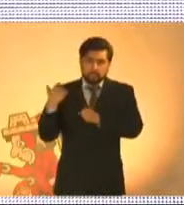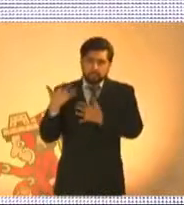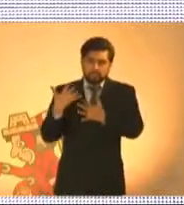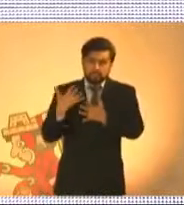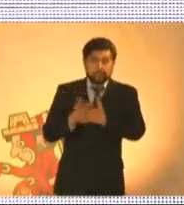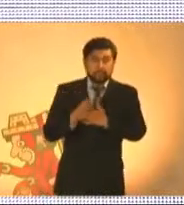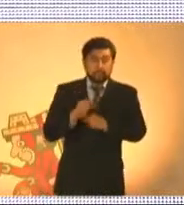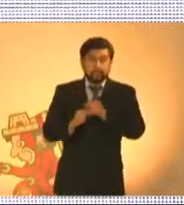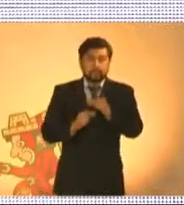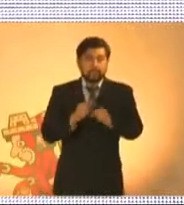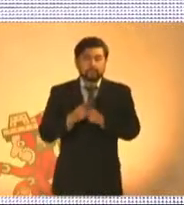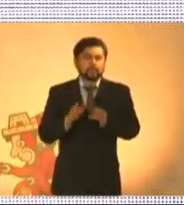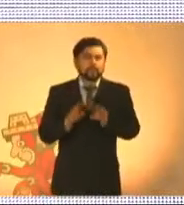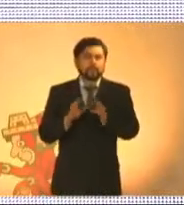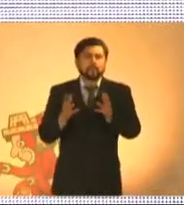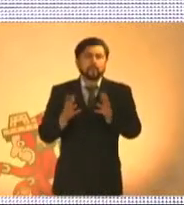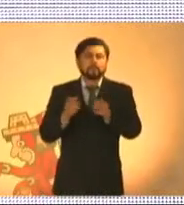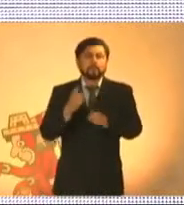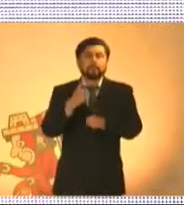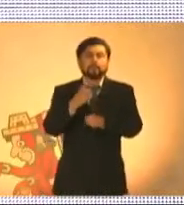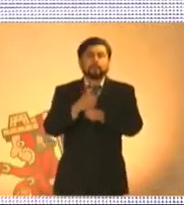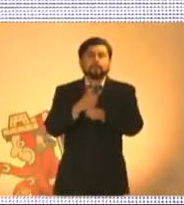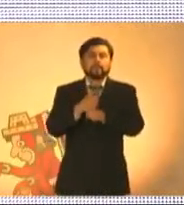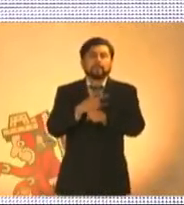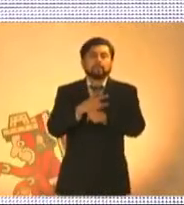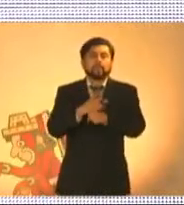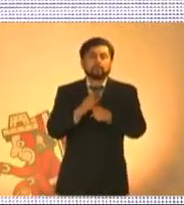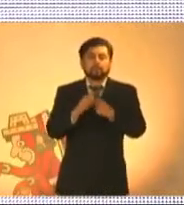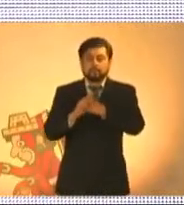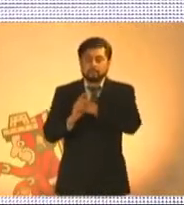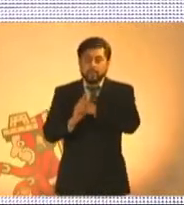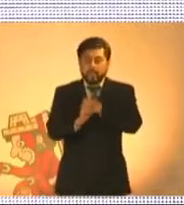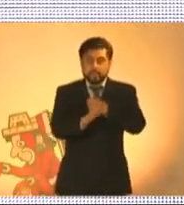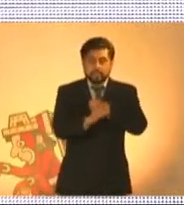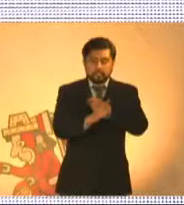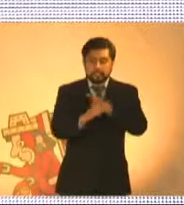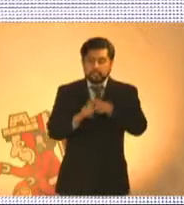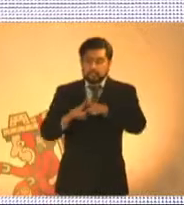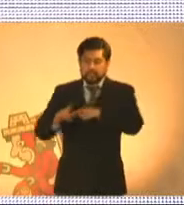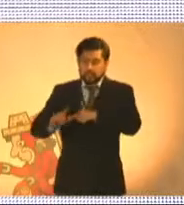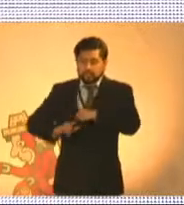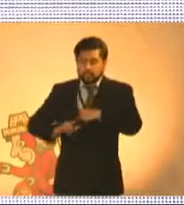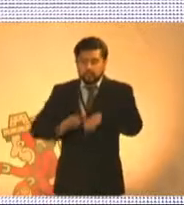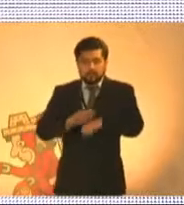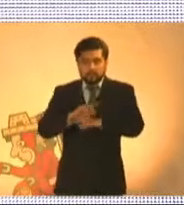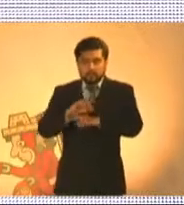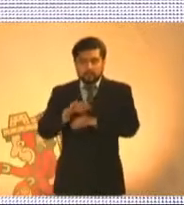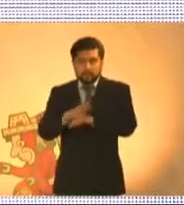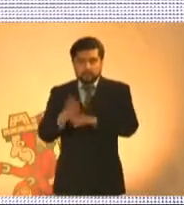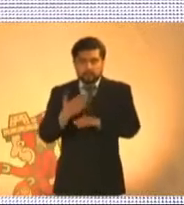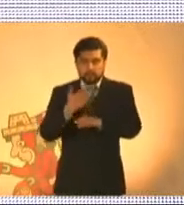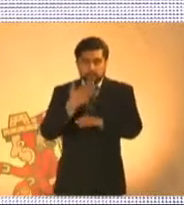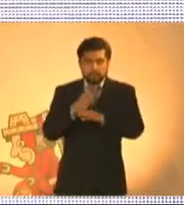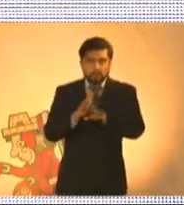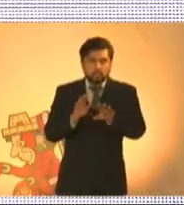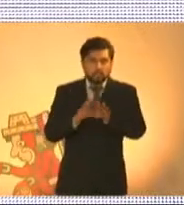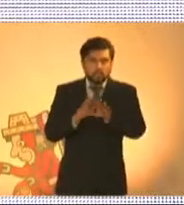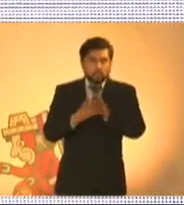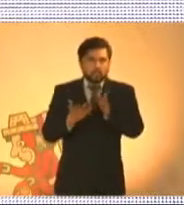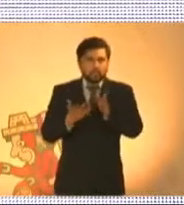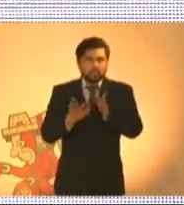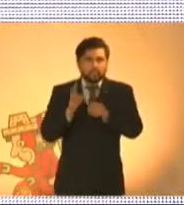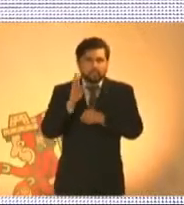dura tarea de primero crear las naciones los países los estados y después tratar de